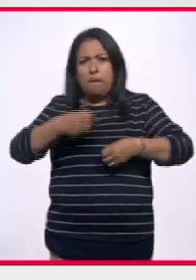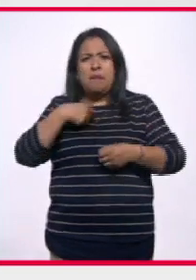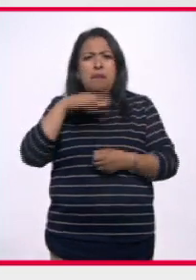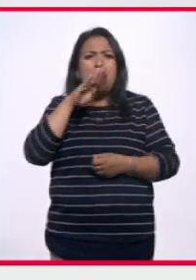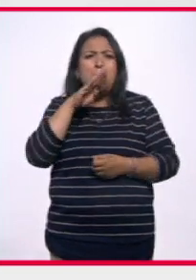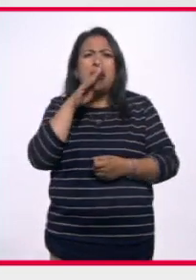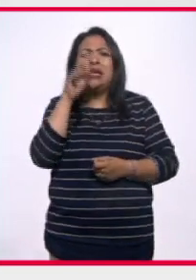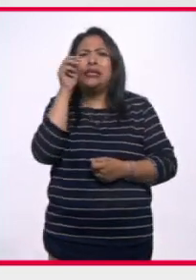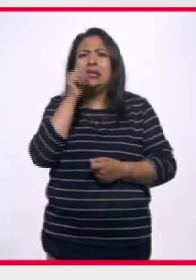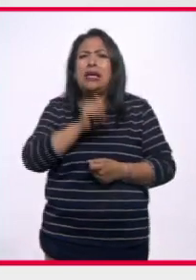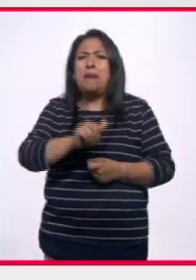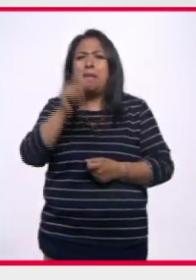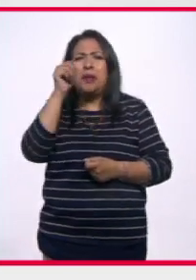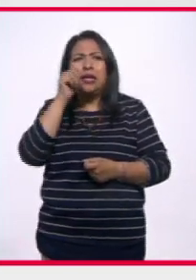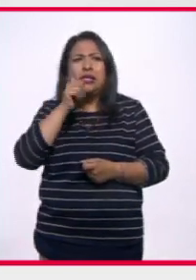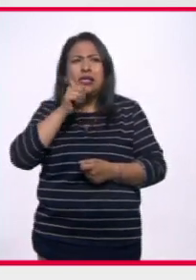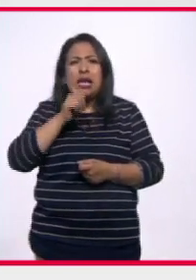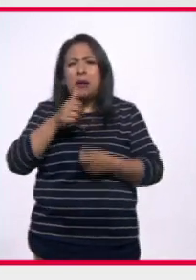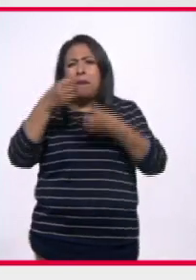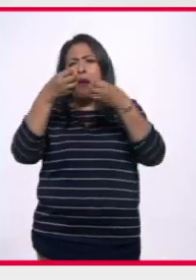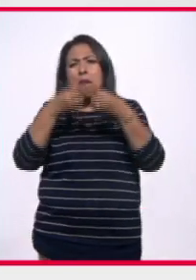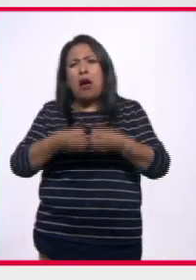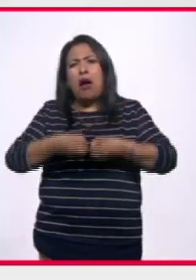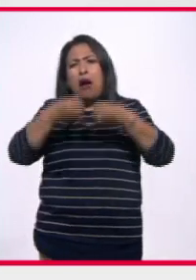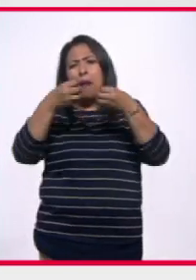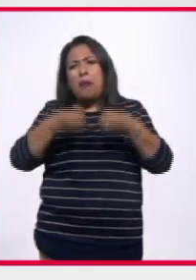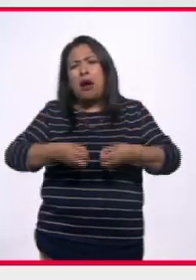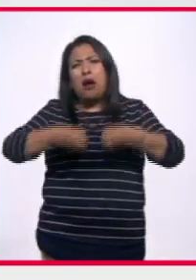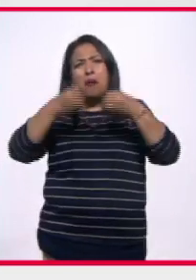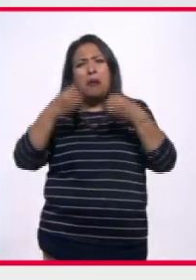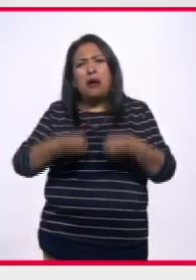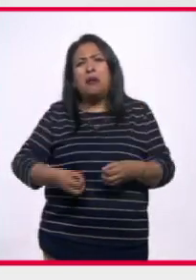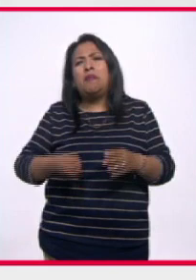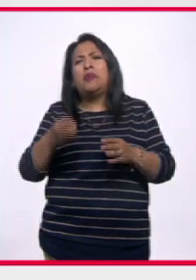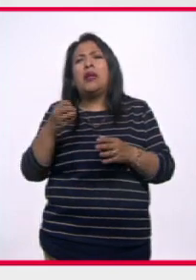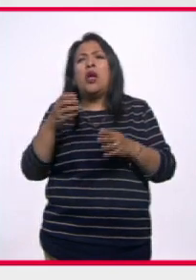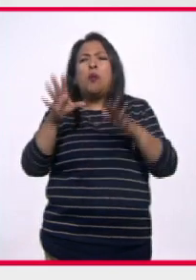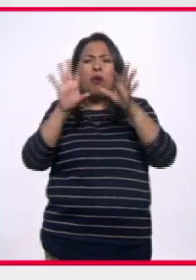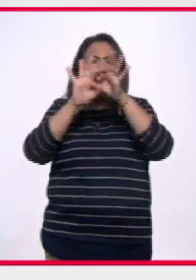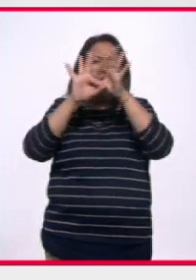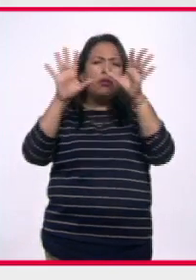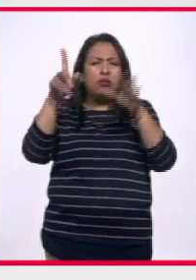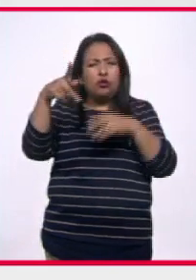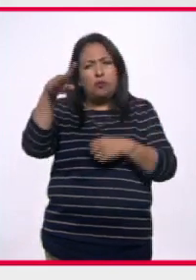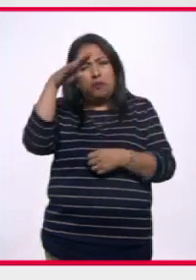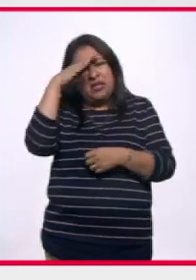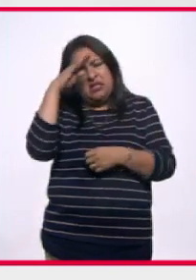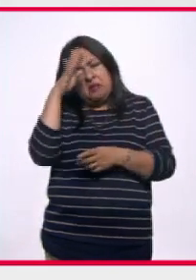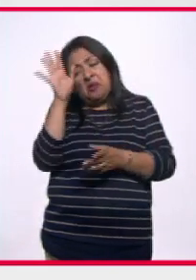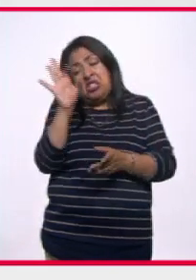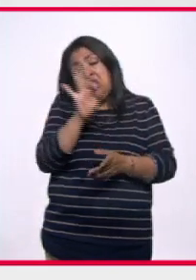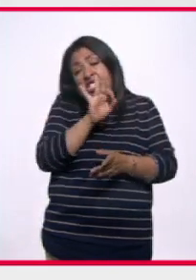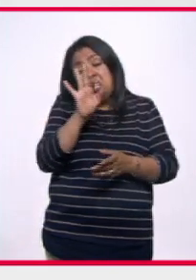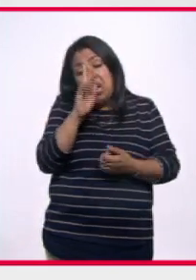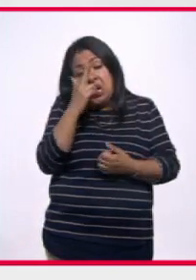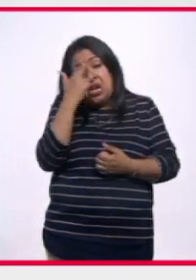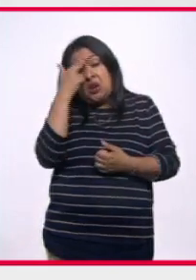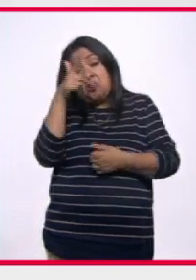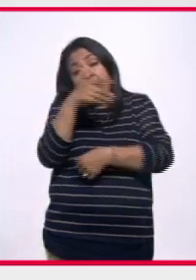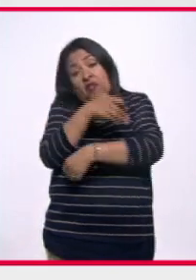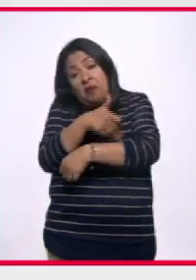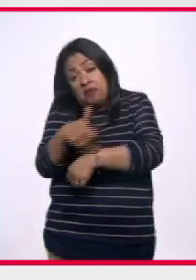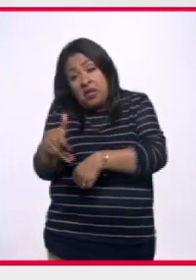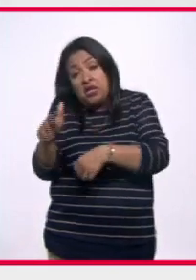estaba siempre ocupada y un poco perdida en sus reflexiones probablemente recordando a su